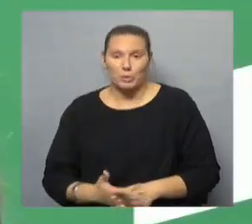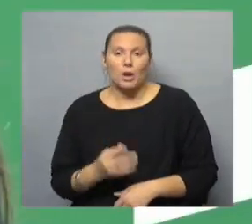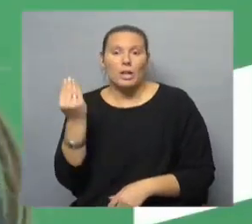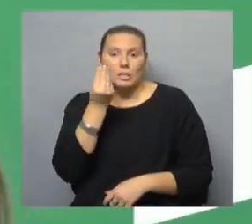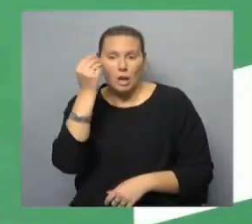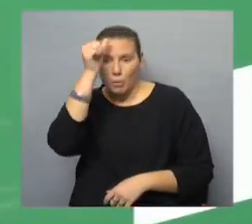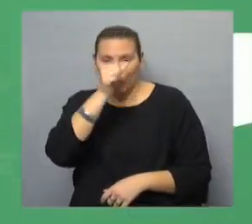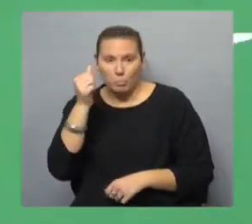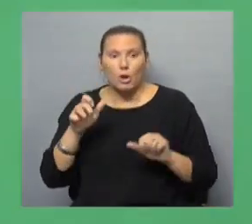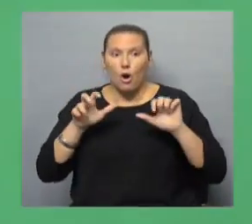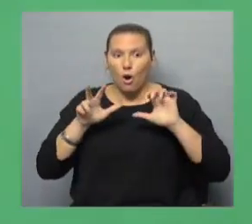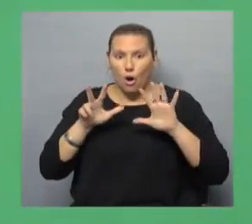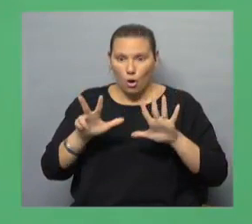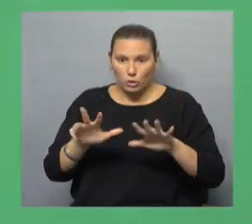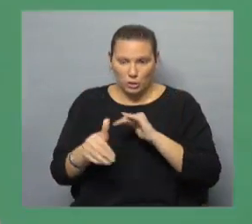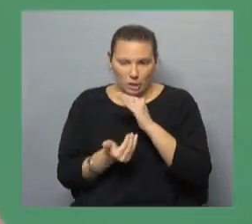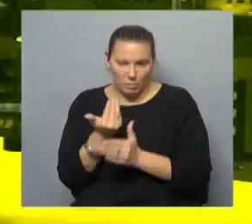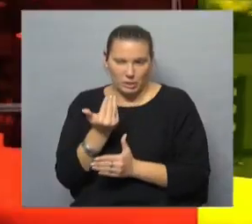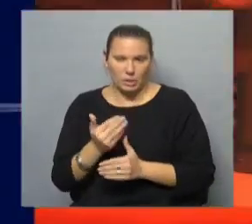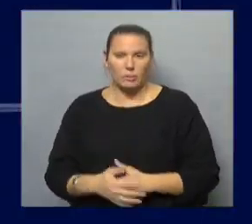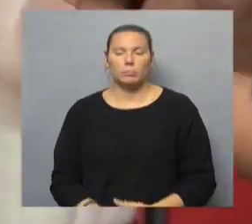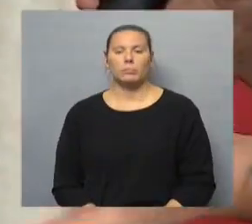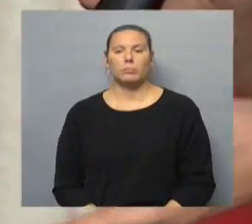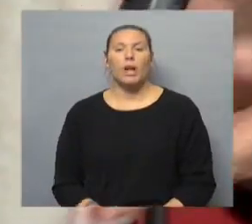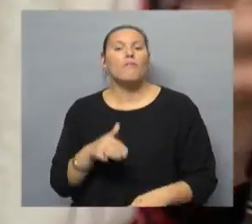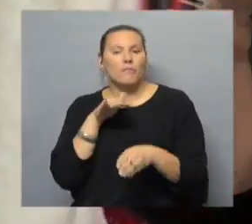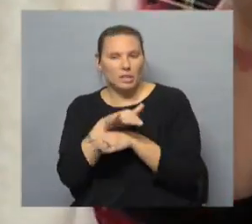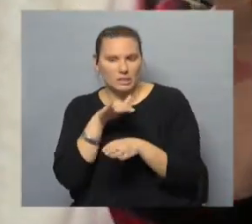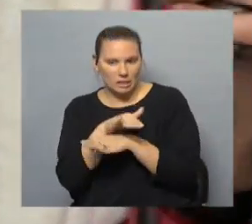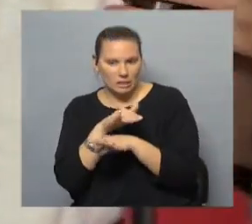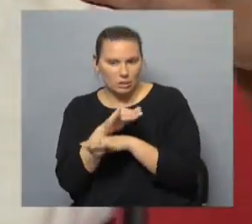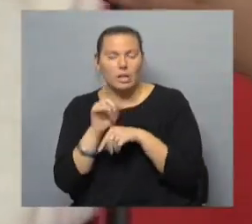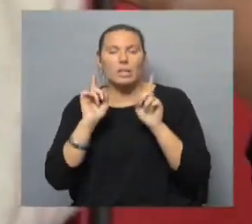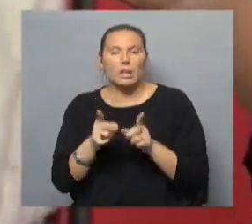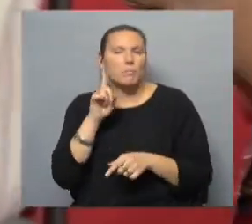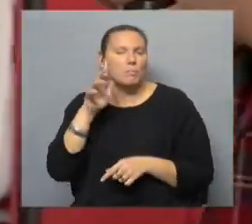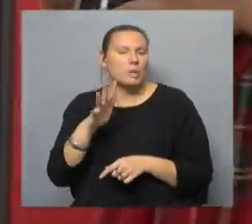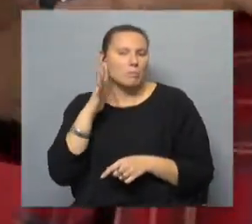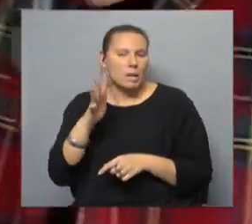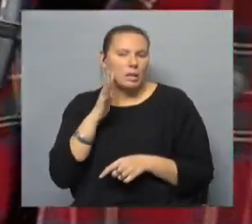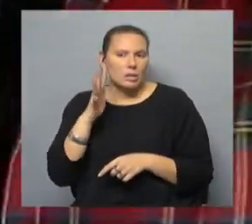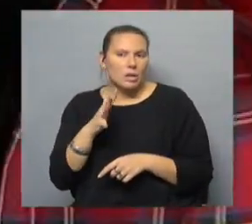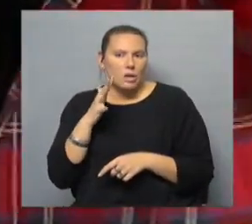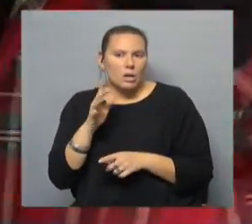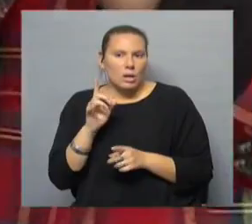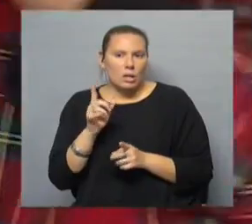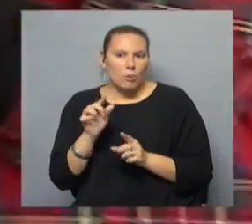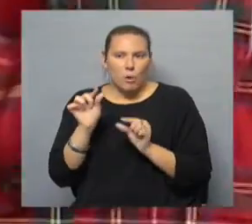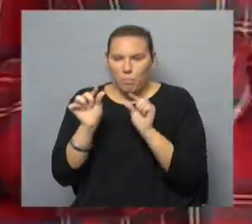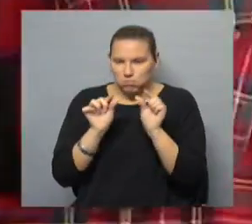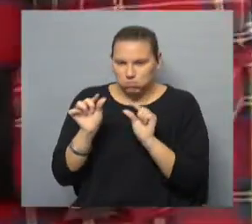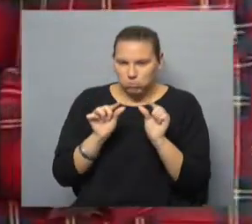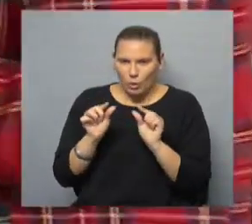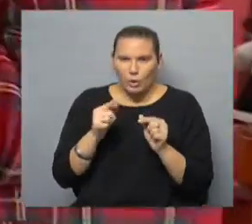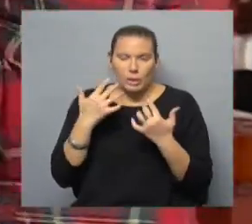Sábado y domingo, 8 horas. ¡Opa! Felicitaciones primero, y después también me imagino que tendrá como pedacitos de